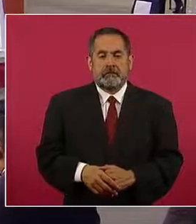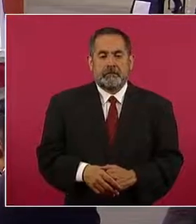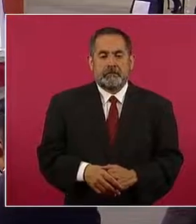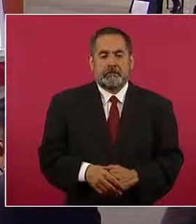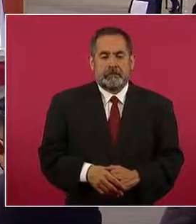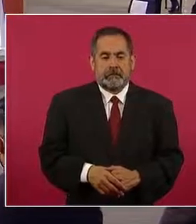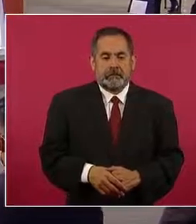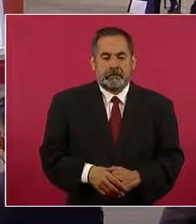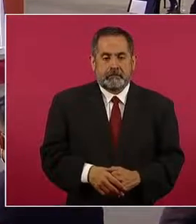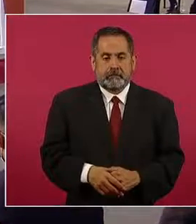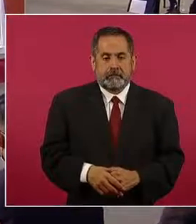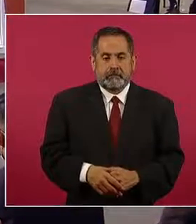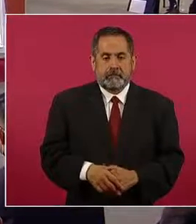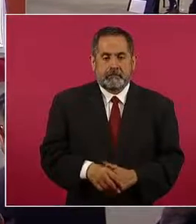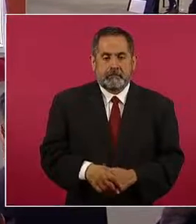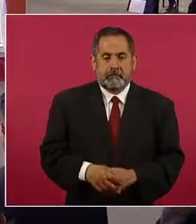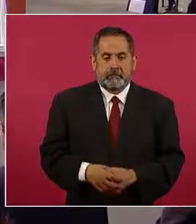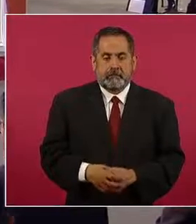Son miles.